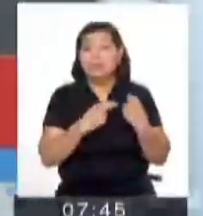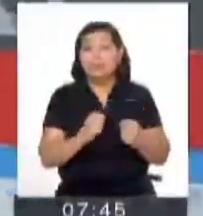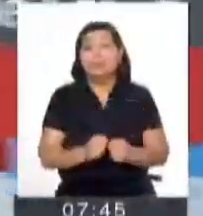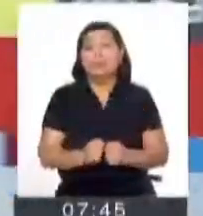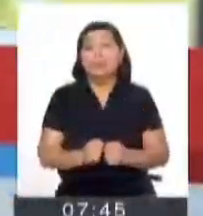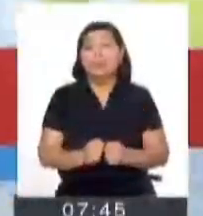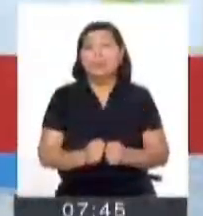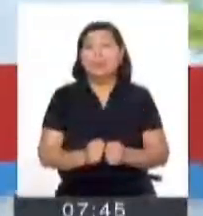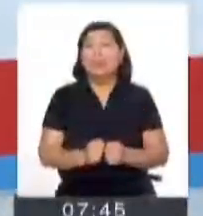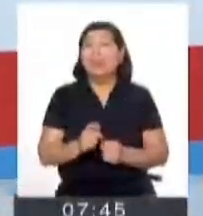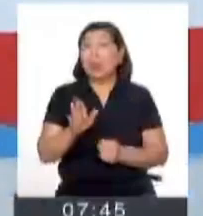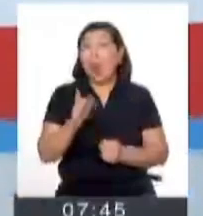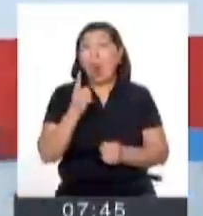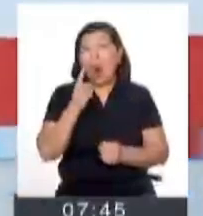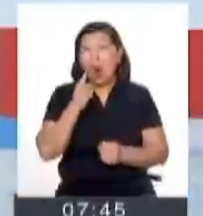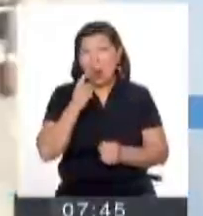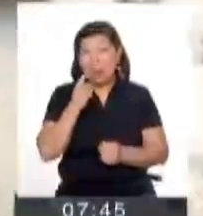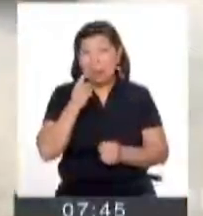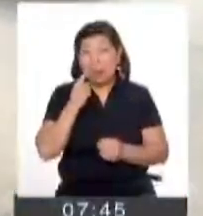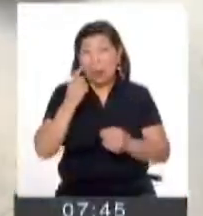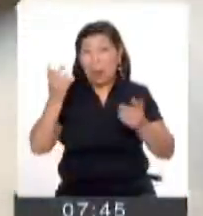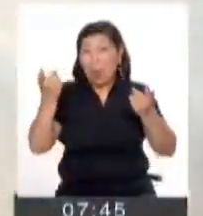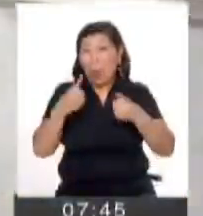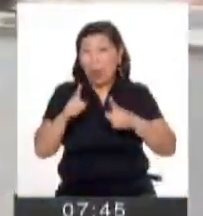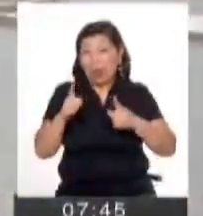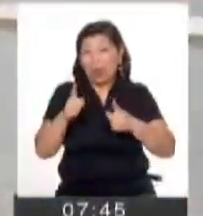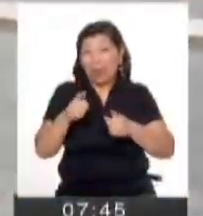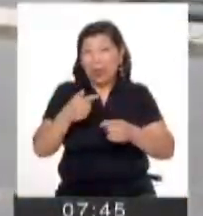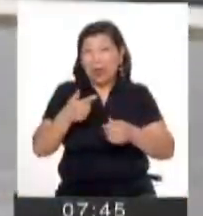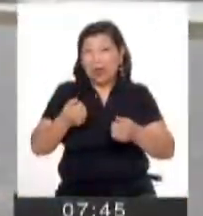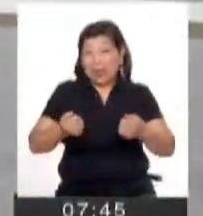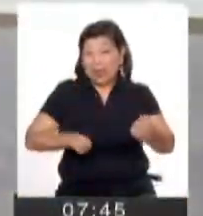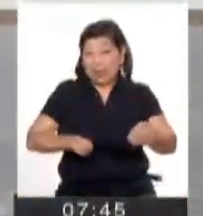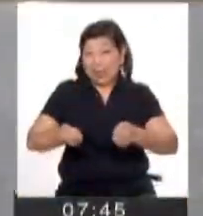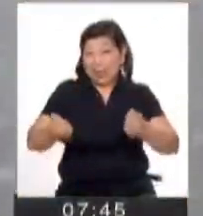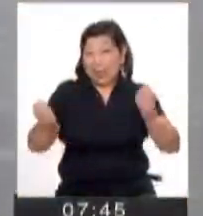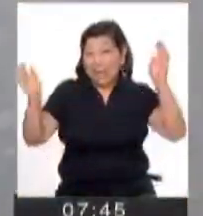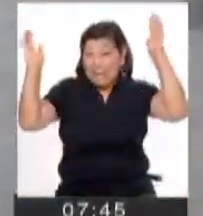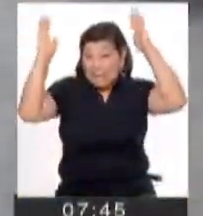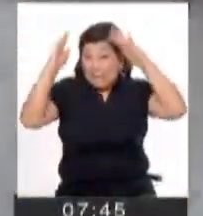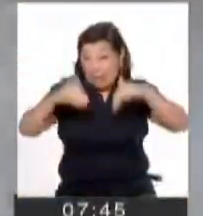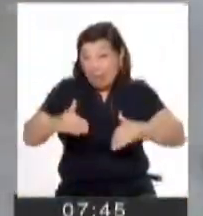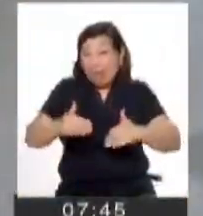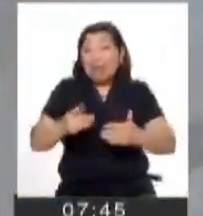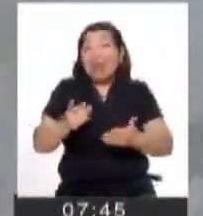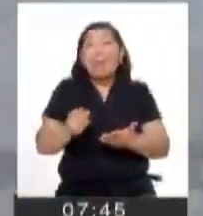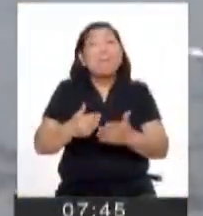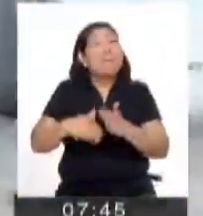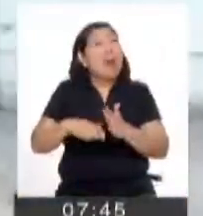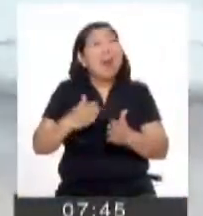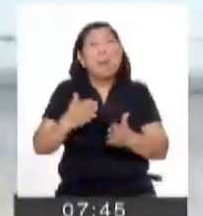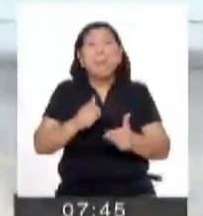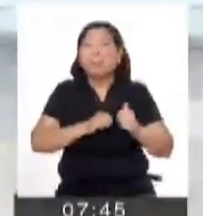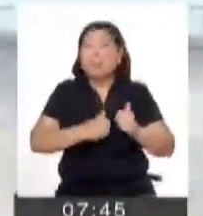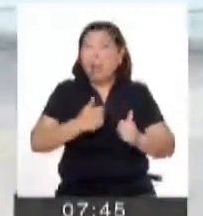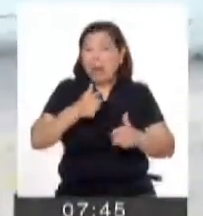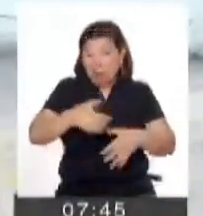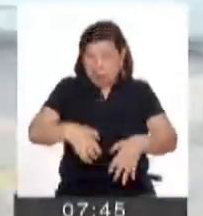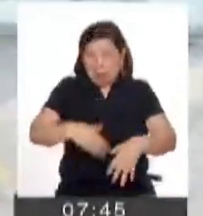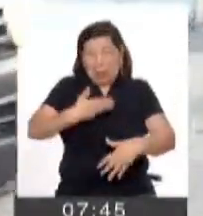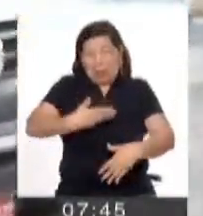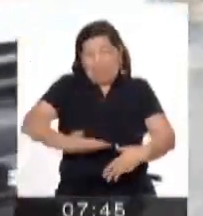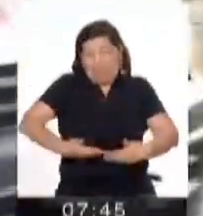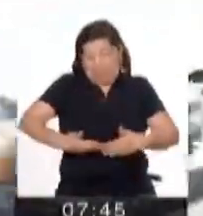miembros inferiores de esta persona debido a la magnitud de este accidente. Estamos hablando de un tanque de concreto